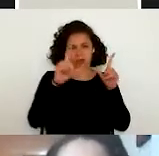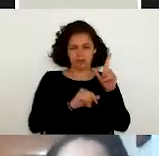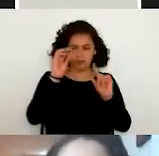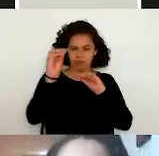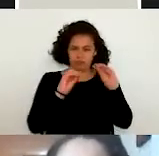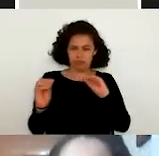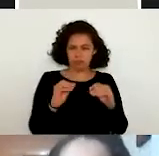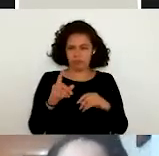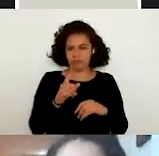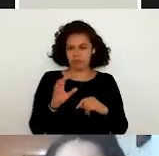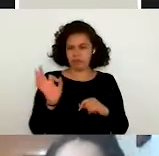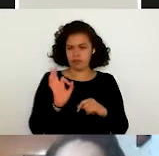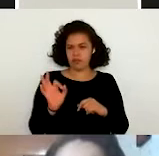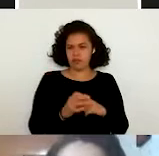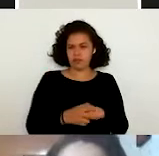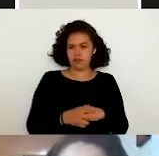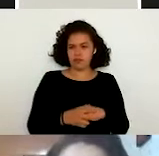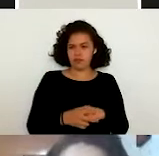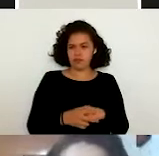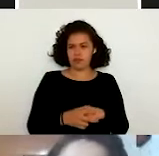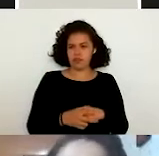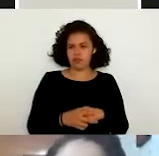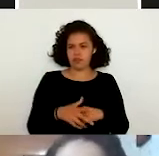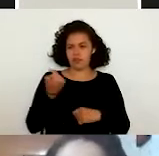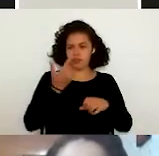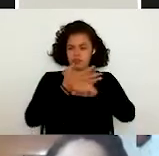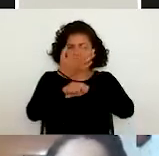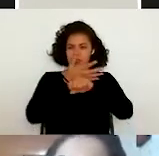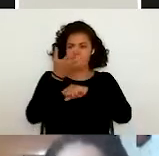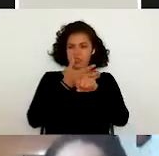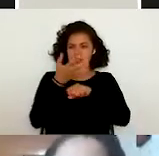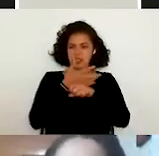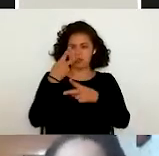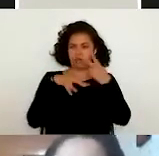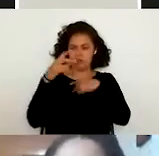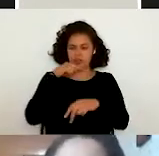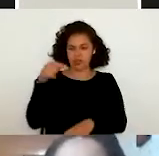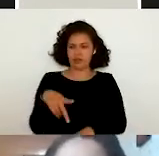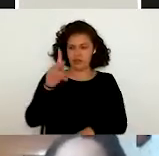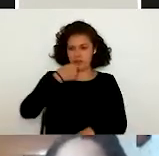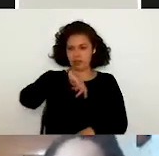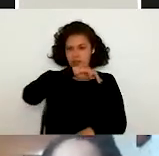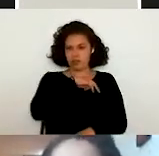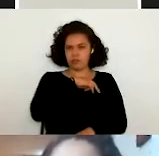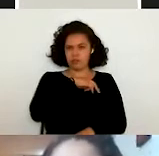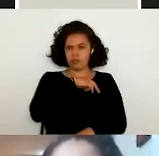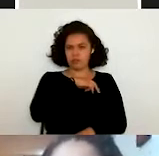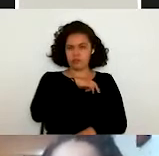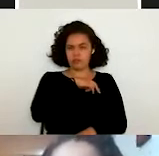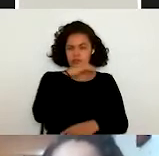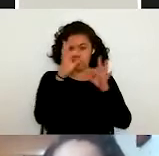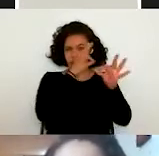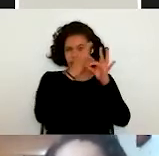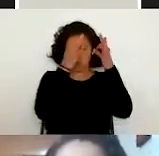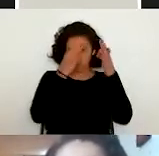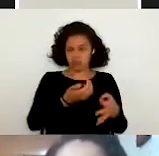a venir de algunos estados esos pequeños, pero no tenemos así como una cifra total que le